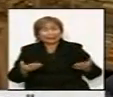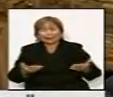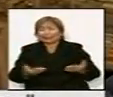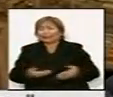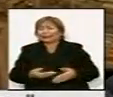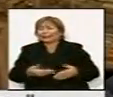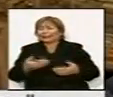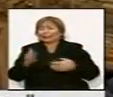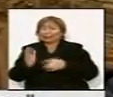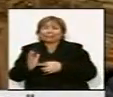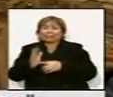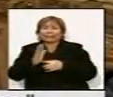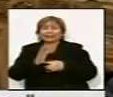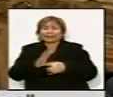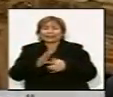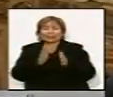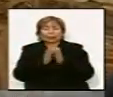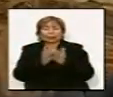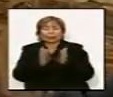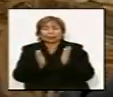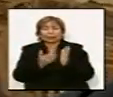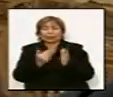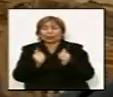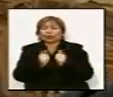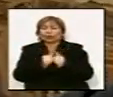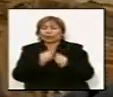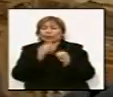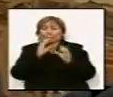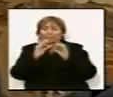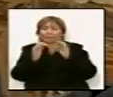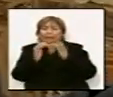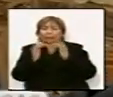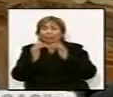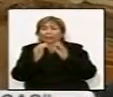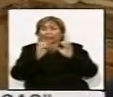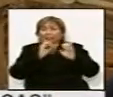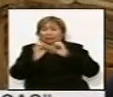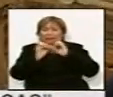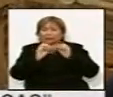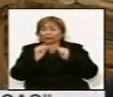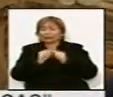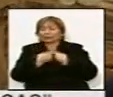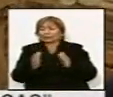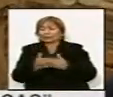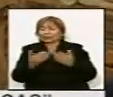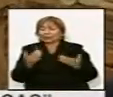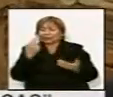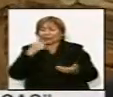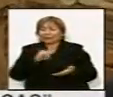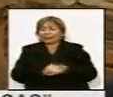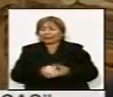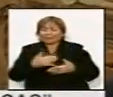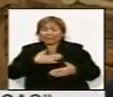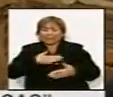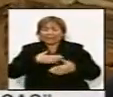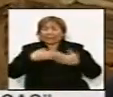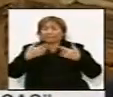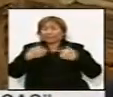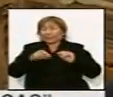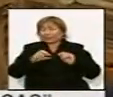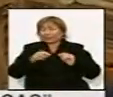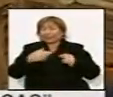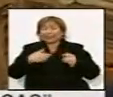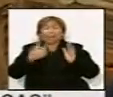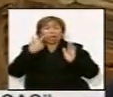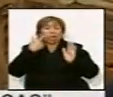esta presentación en coordinación con la Oficina de Comunicaciones y Prensa, para lo que me permitirá dar